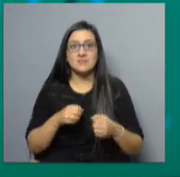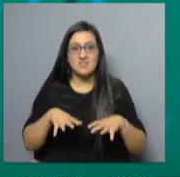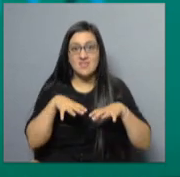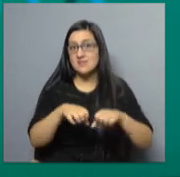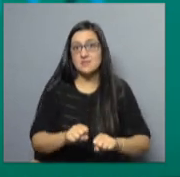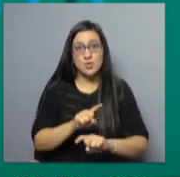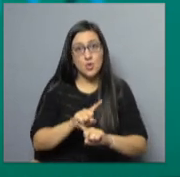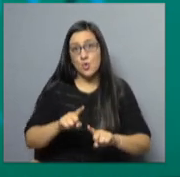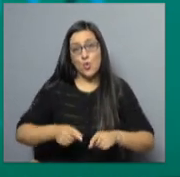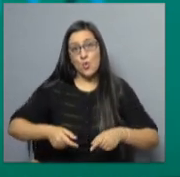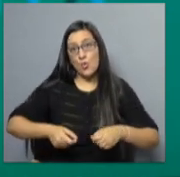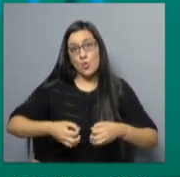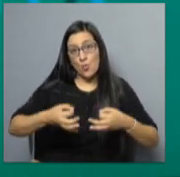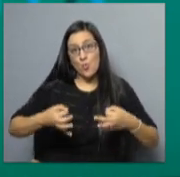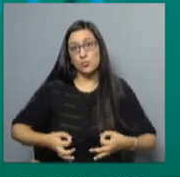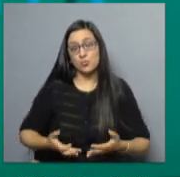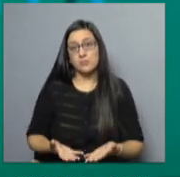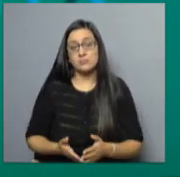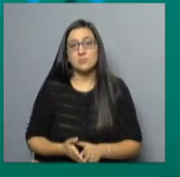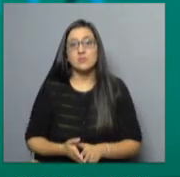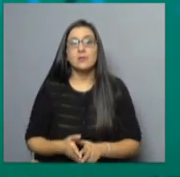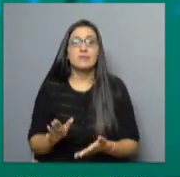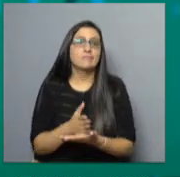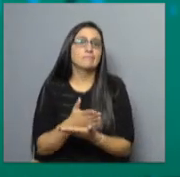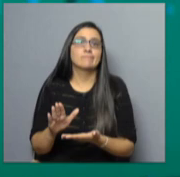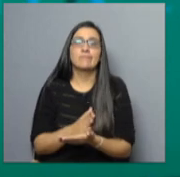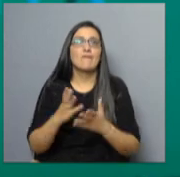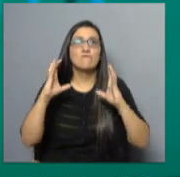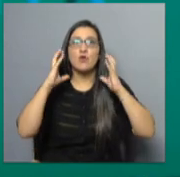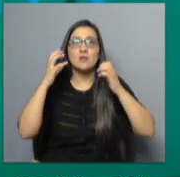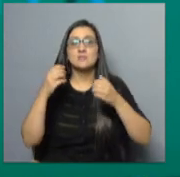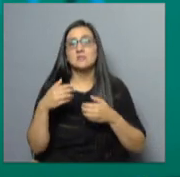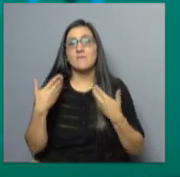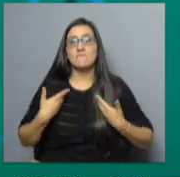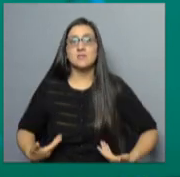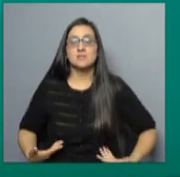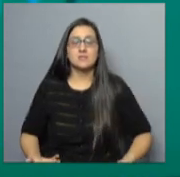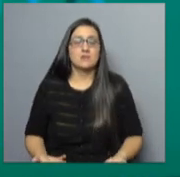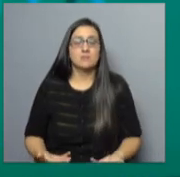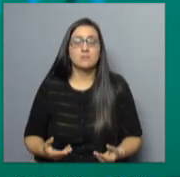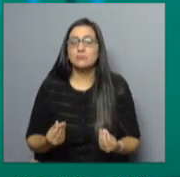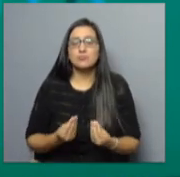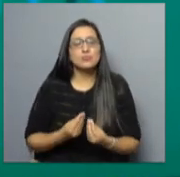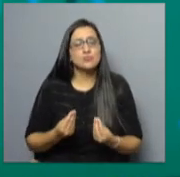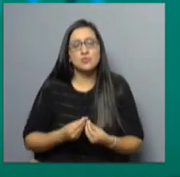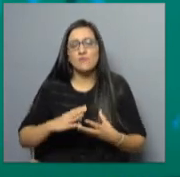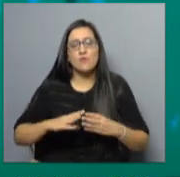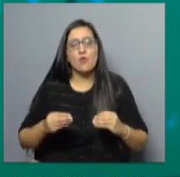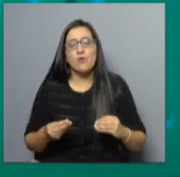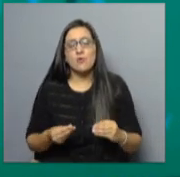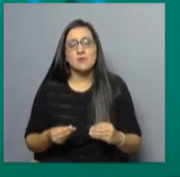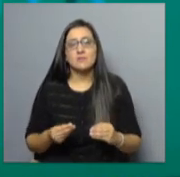injustificadas desde ejercicio de estigmatización desde violencia física y algunas manifestaciones también de